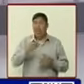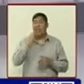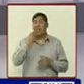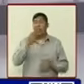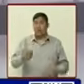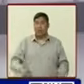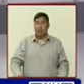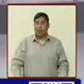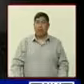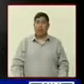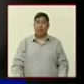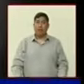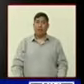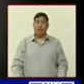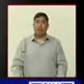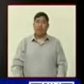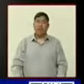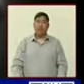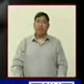dije.